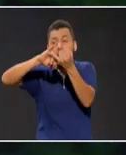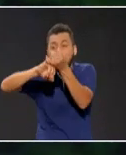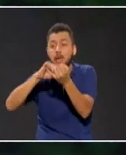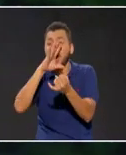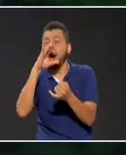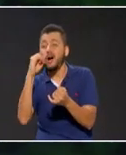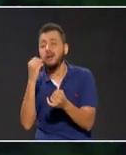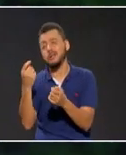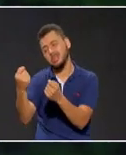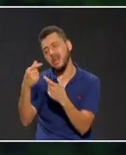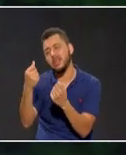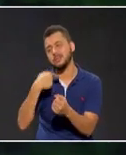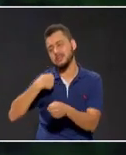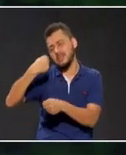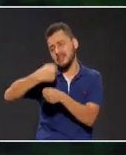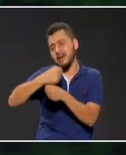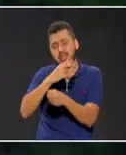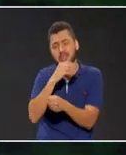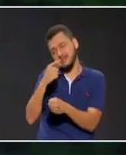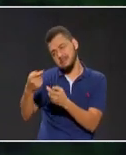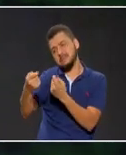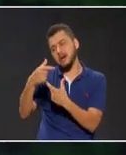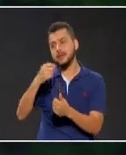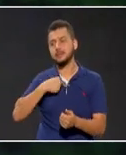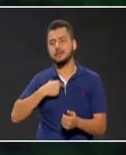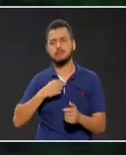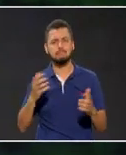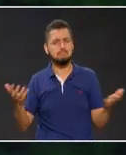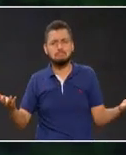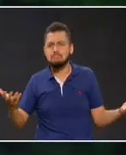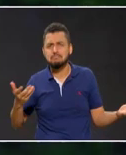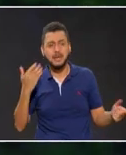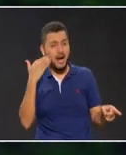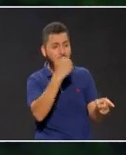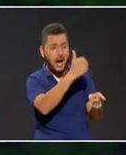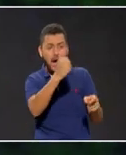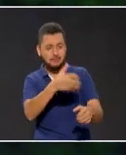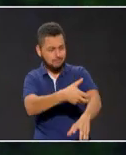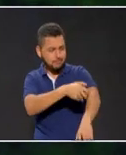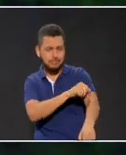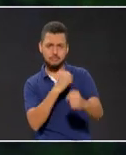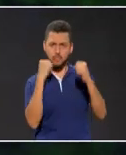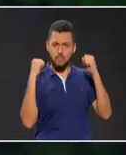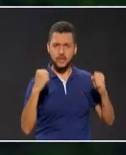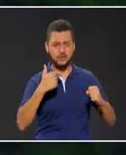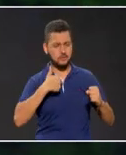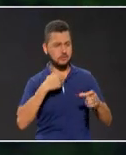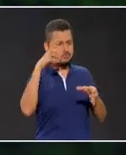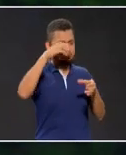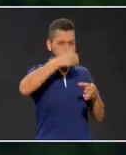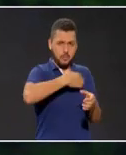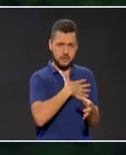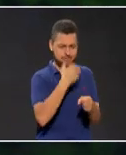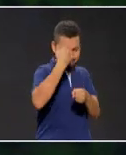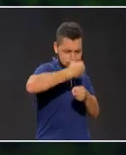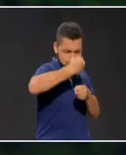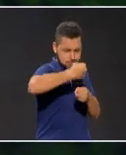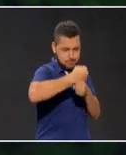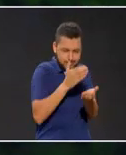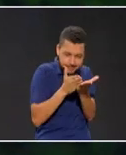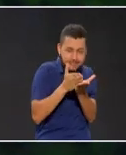económicamente de su pareja para que tengan que someterse a ese maltrato. También generar confianza en los territorios para que la mujer pueda denunciar tranquilamente, un